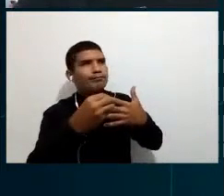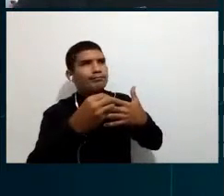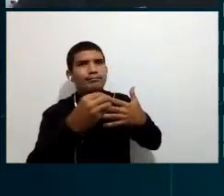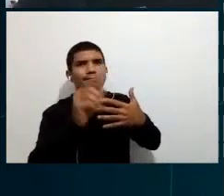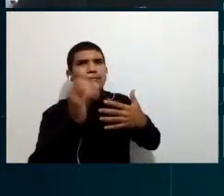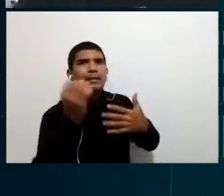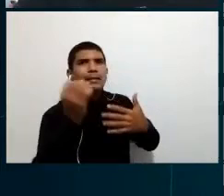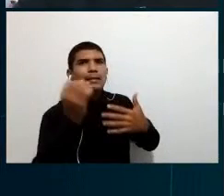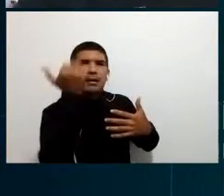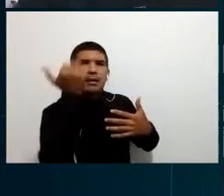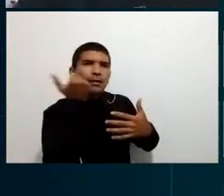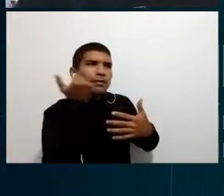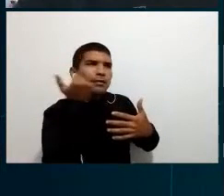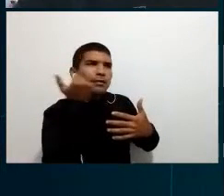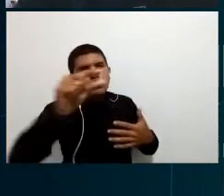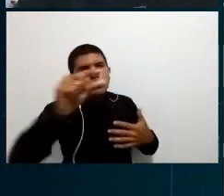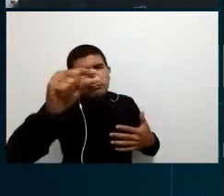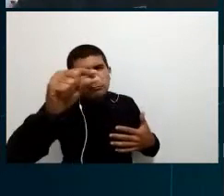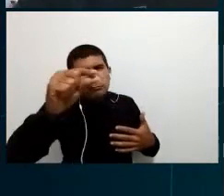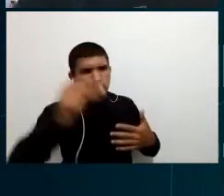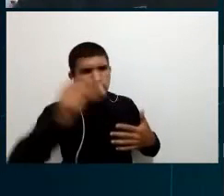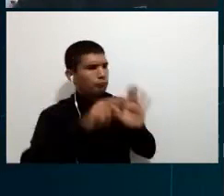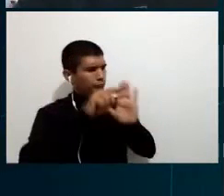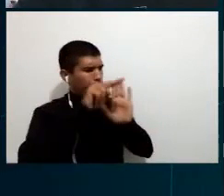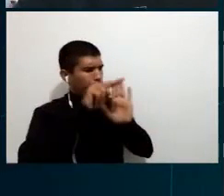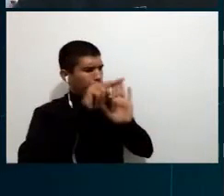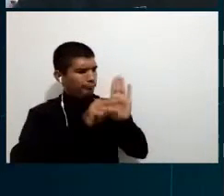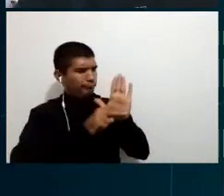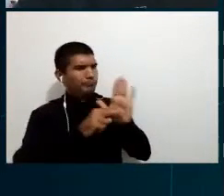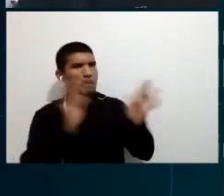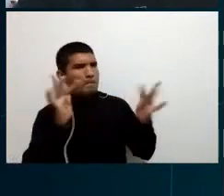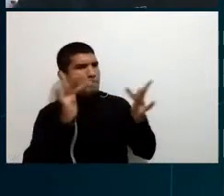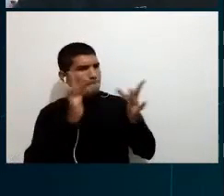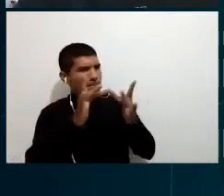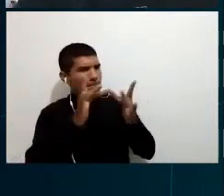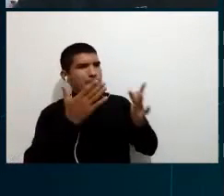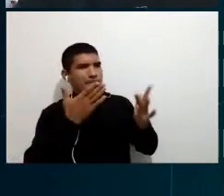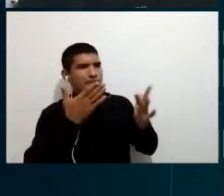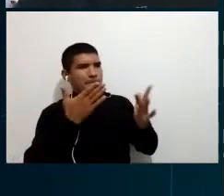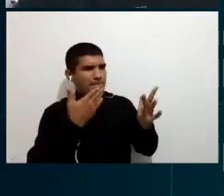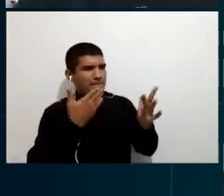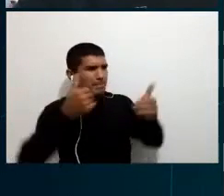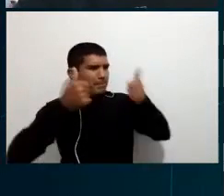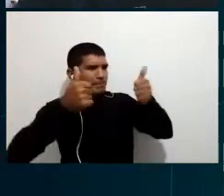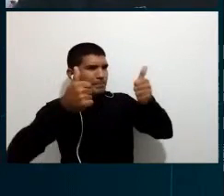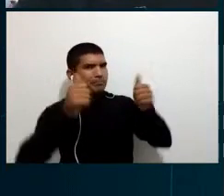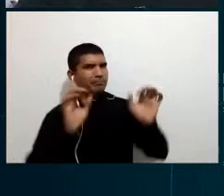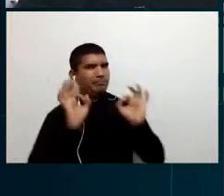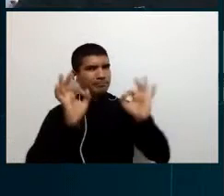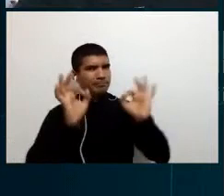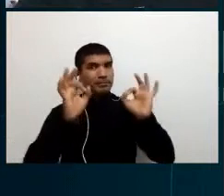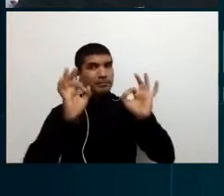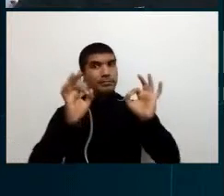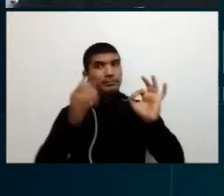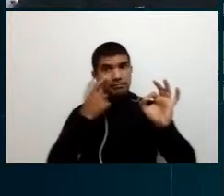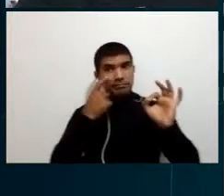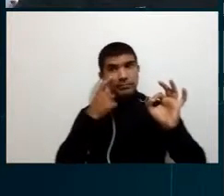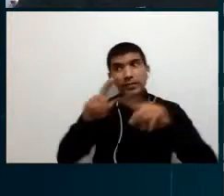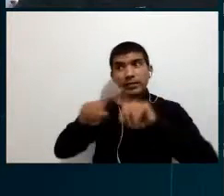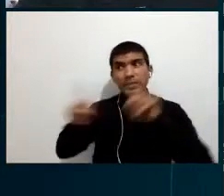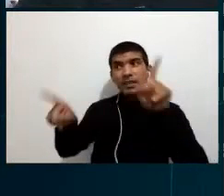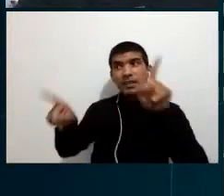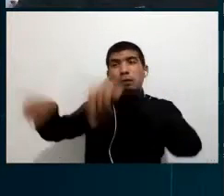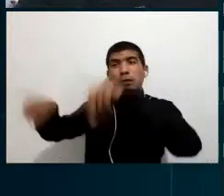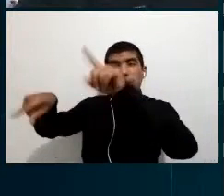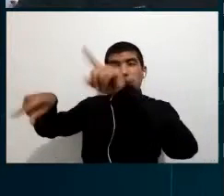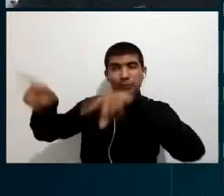los operadores de red y no solamente a las bahías compactas, sino que ya lo llevamos a subestaciones encapsuladas en niveles